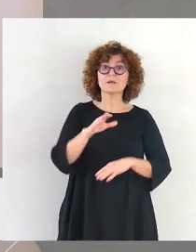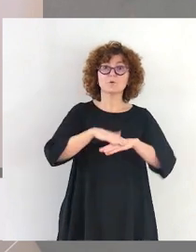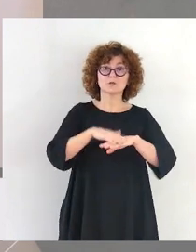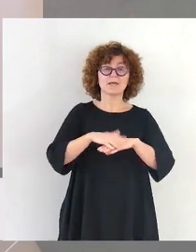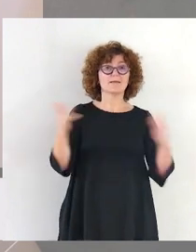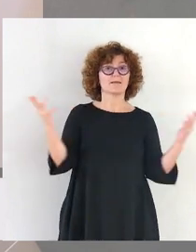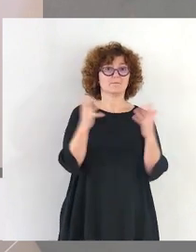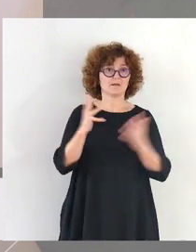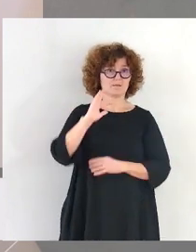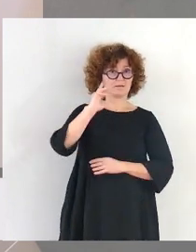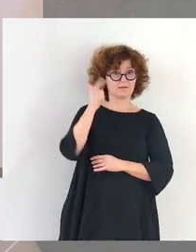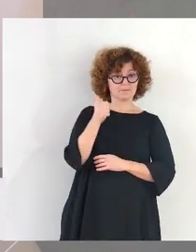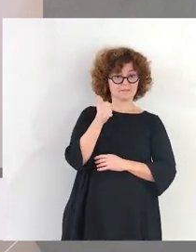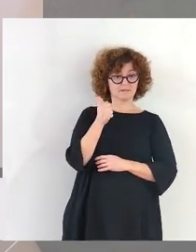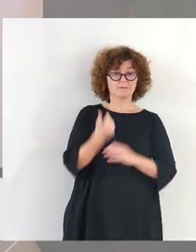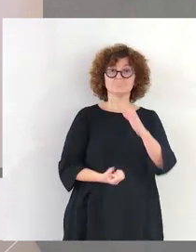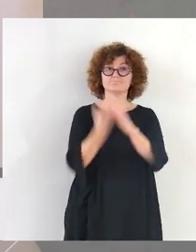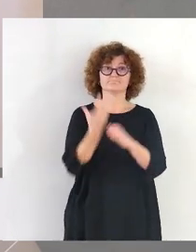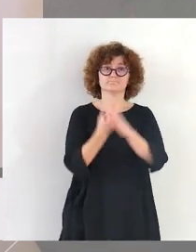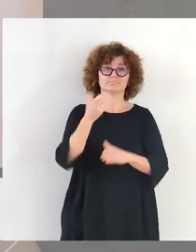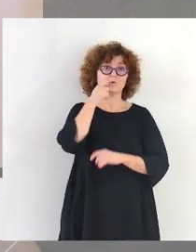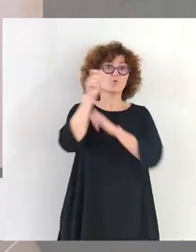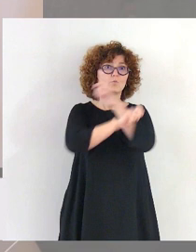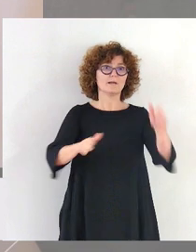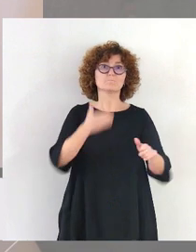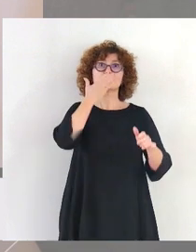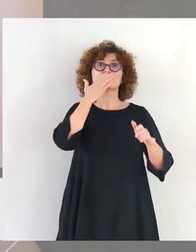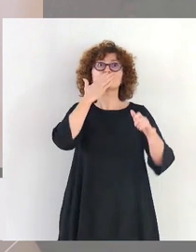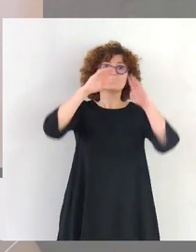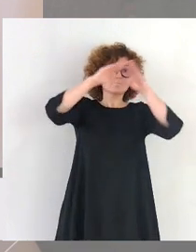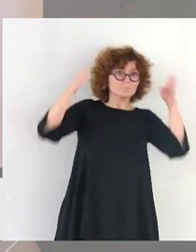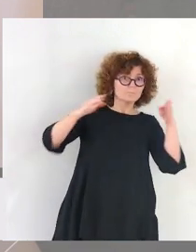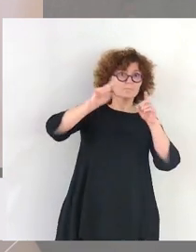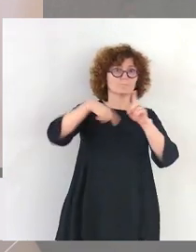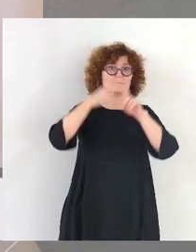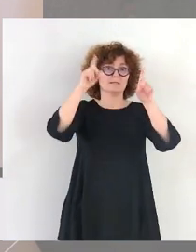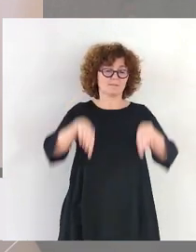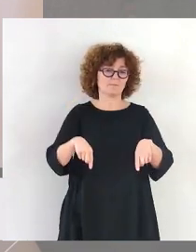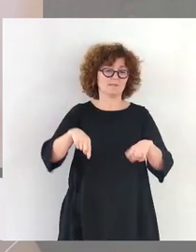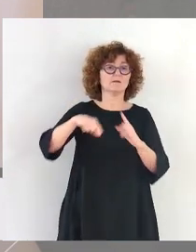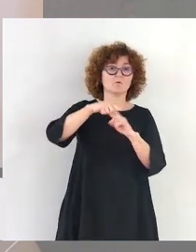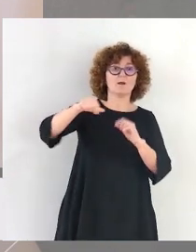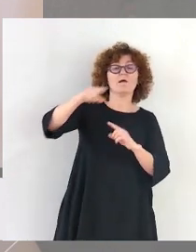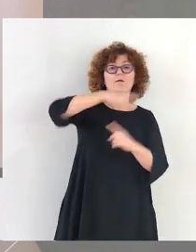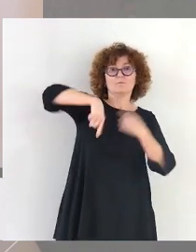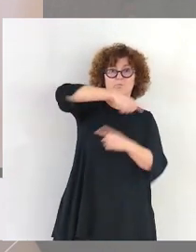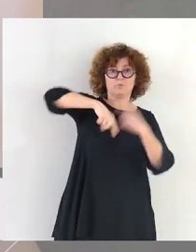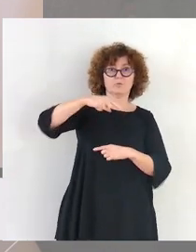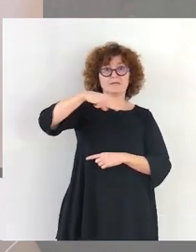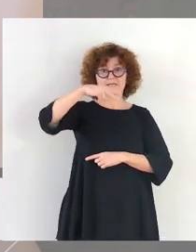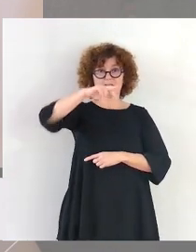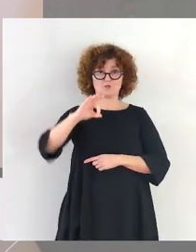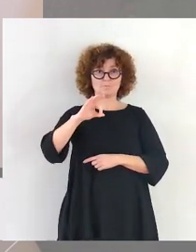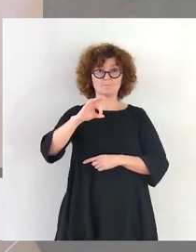climática derivada de las emisiones humanas de efecto invernadero y al fenómeno cíclico el niño el estudio de